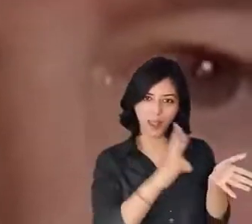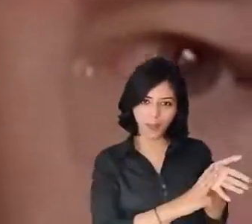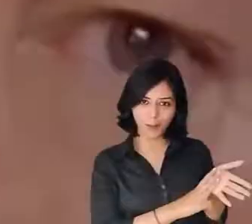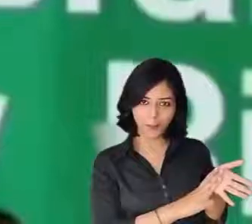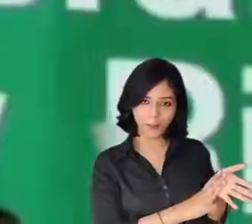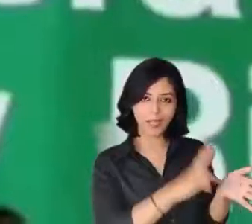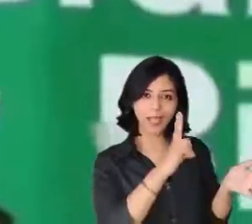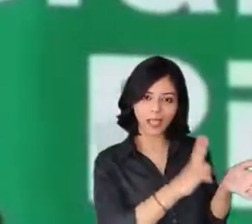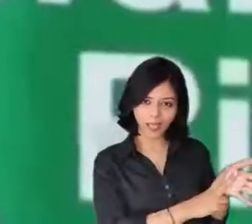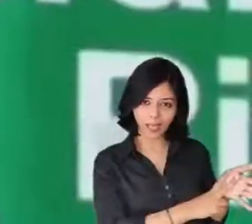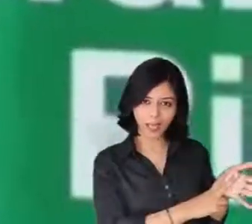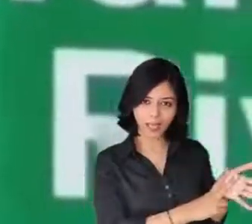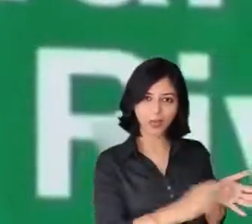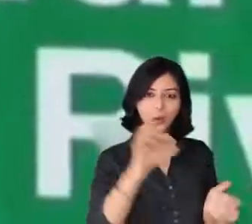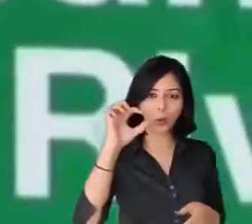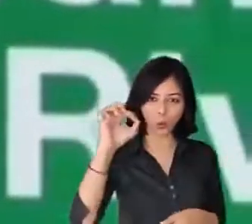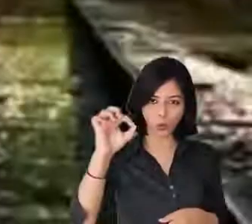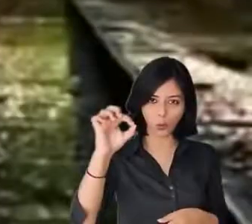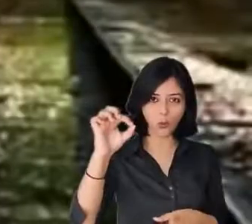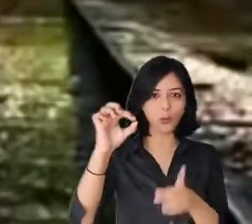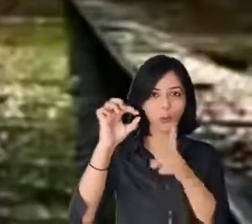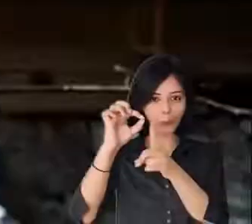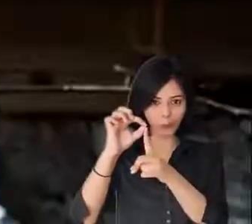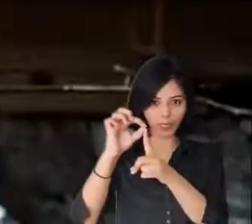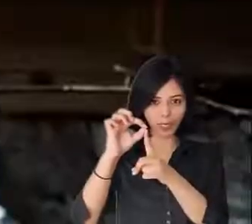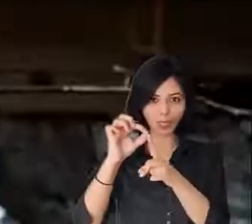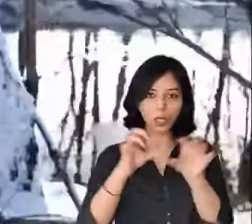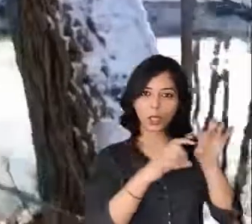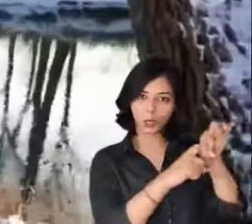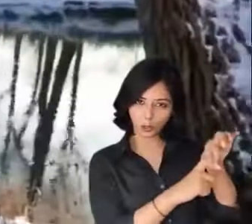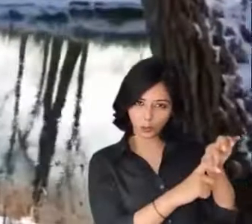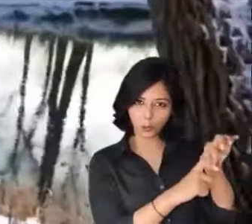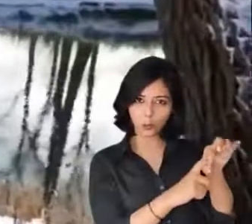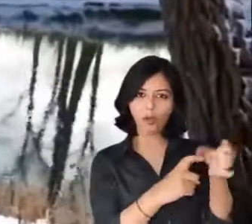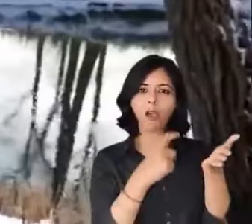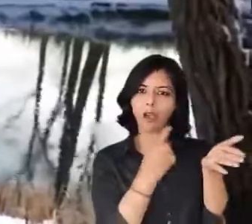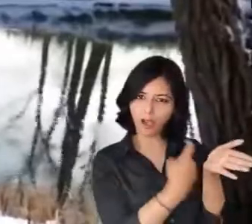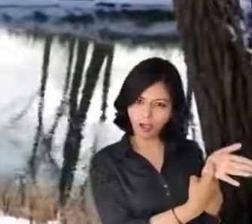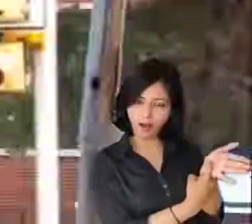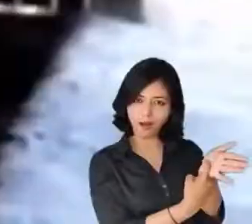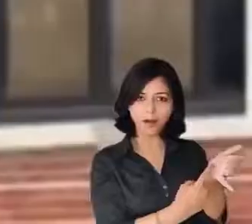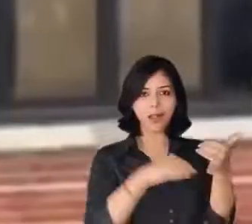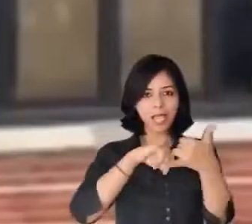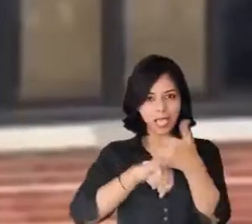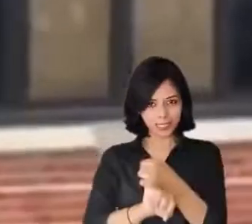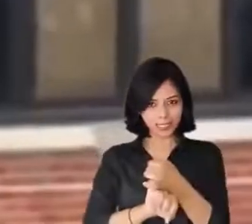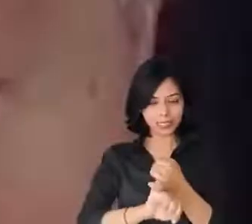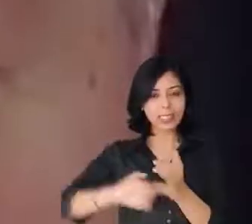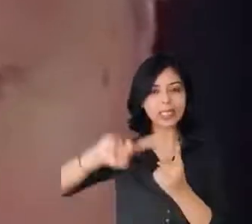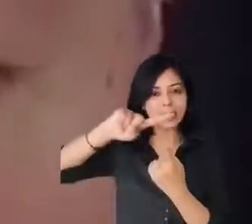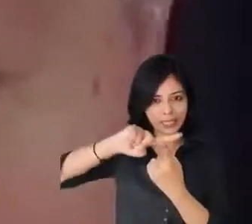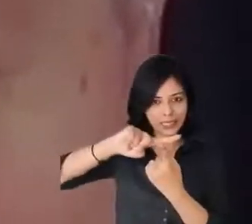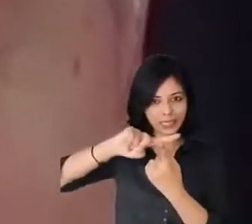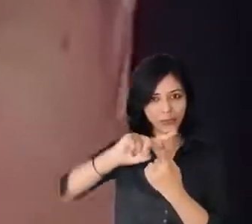jóvenes. La ribera, las vías del tren, los puentes que cruzaban el río, el parque de la escuela.